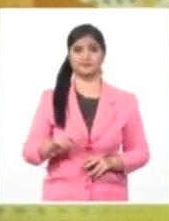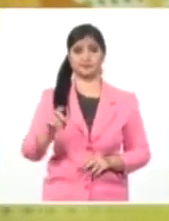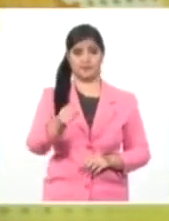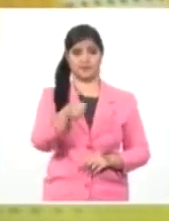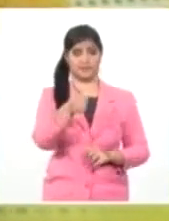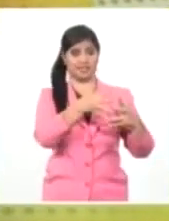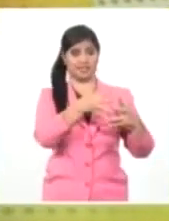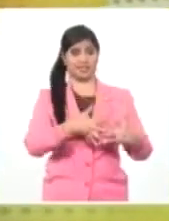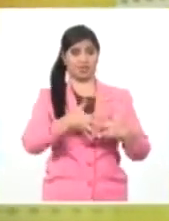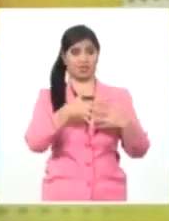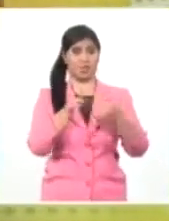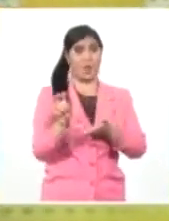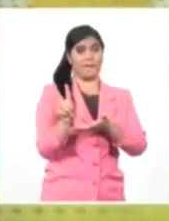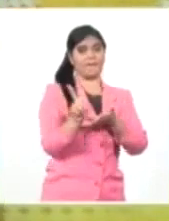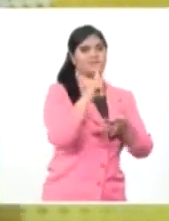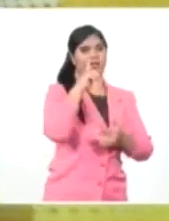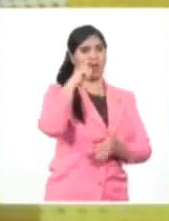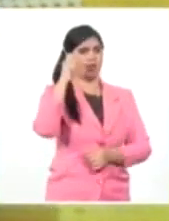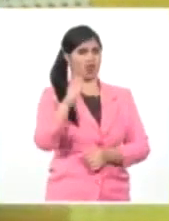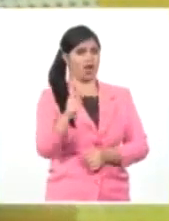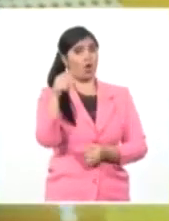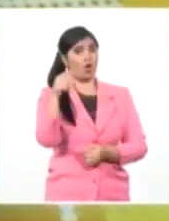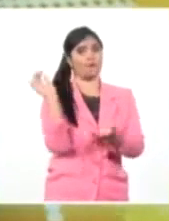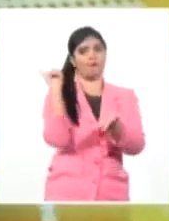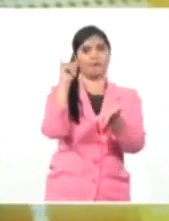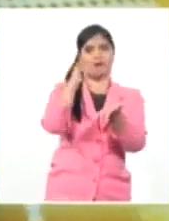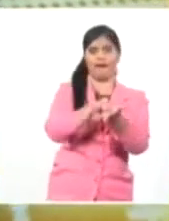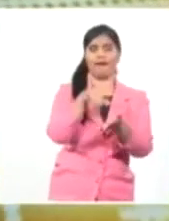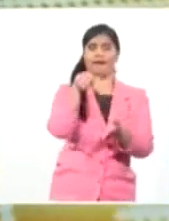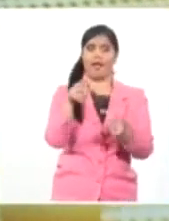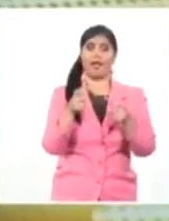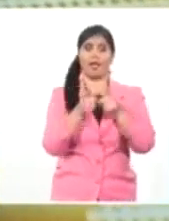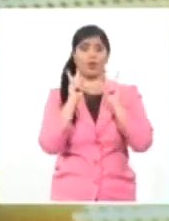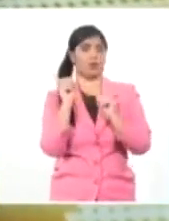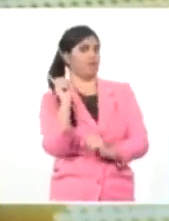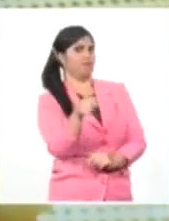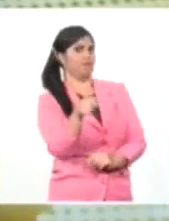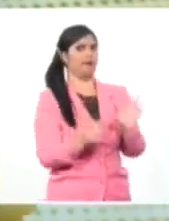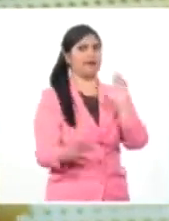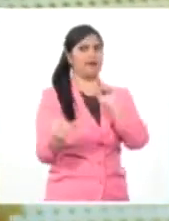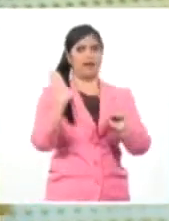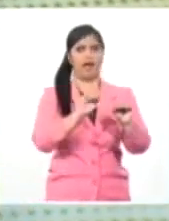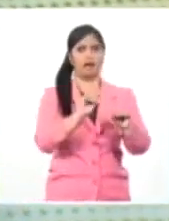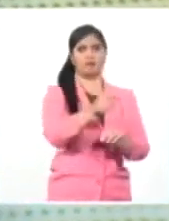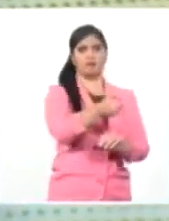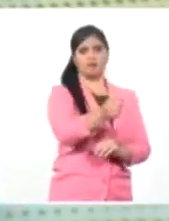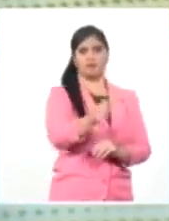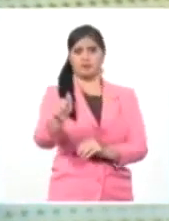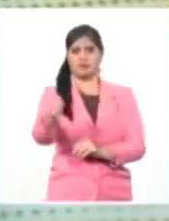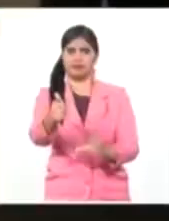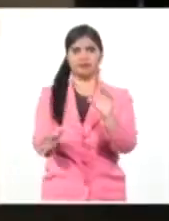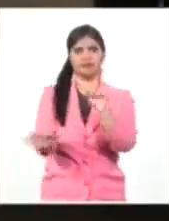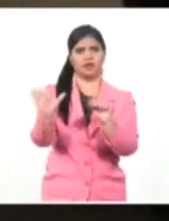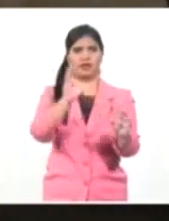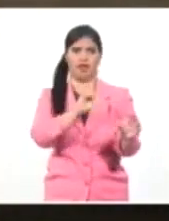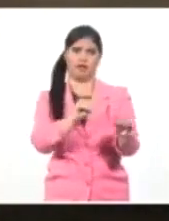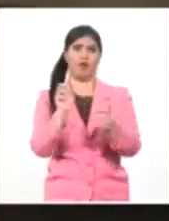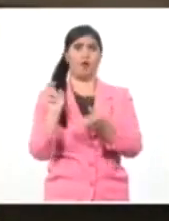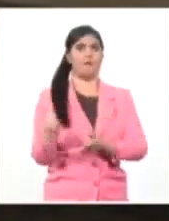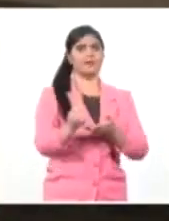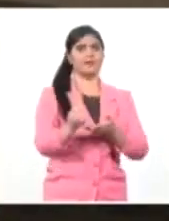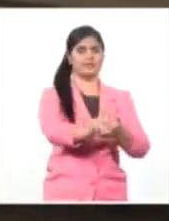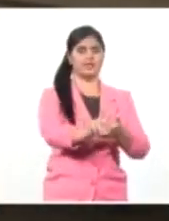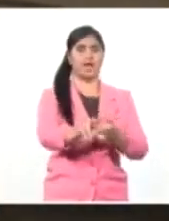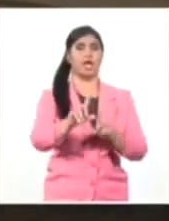Ucrania. El presidente estadounidense llegó hoy a Kiev y se reunió de inmediato con su par ucraniano Volodymyr Zelensky. Una visita que